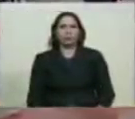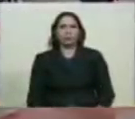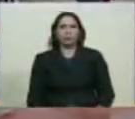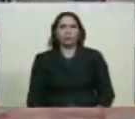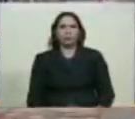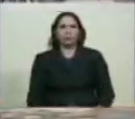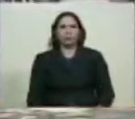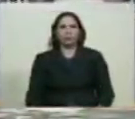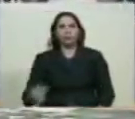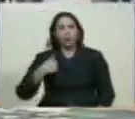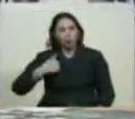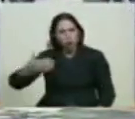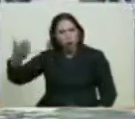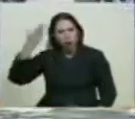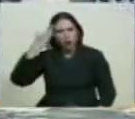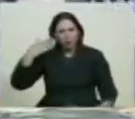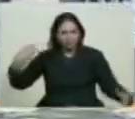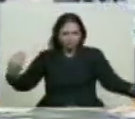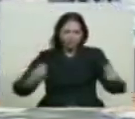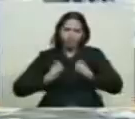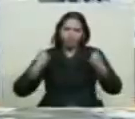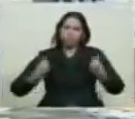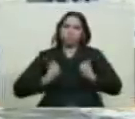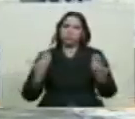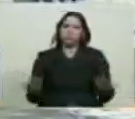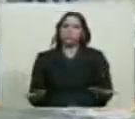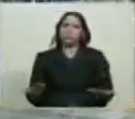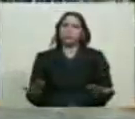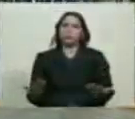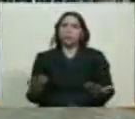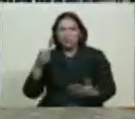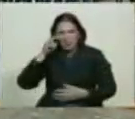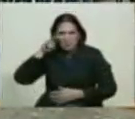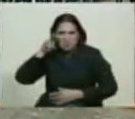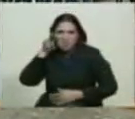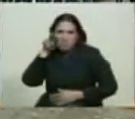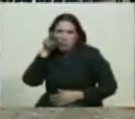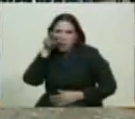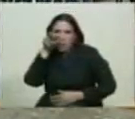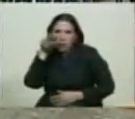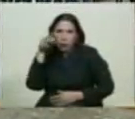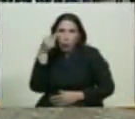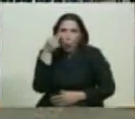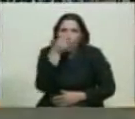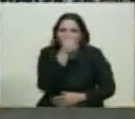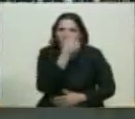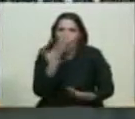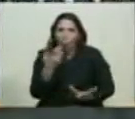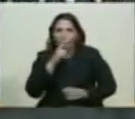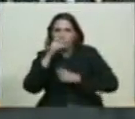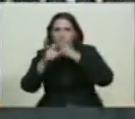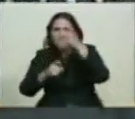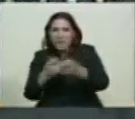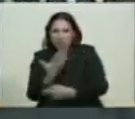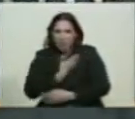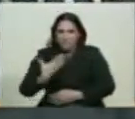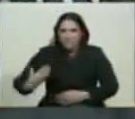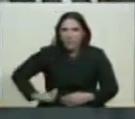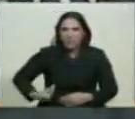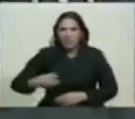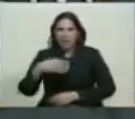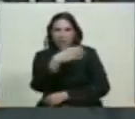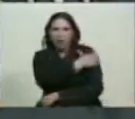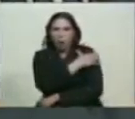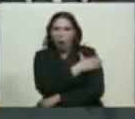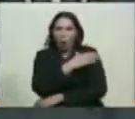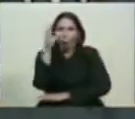Lo sé porque lo he vivido y he visto su envidia en sus ojos a los presidentes oligarcas de Colombia